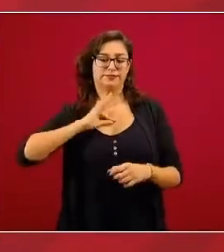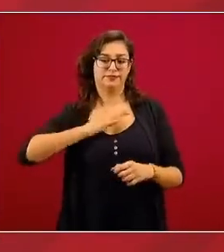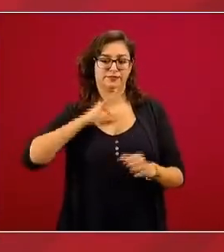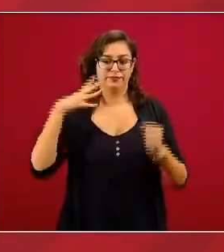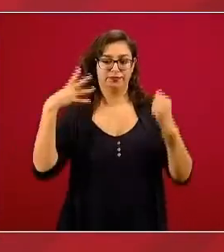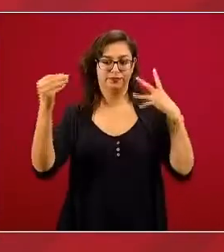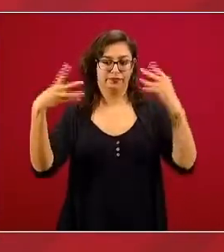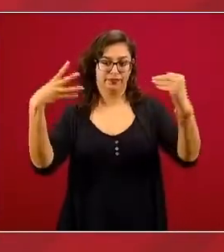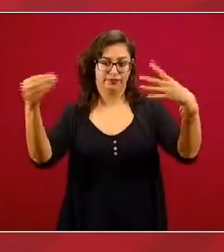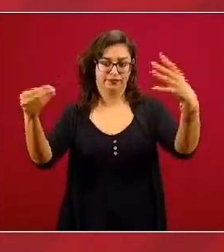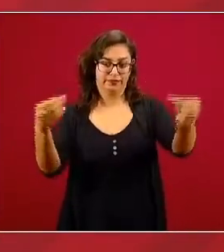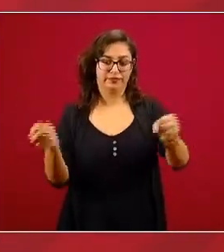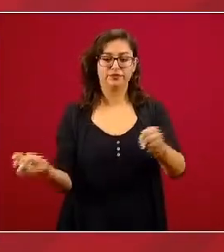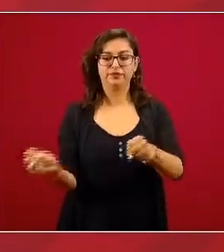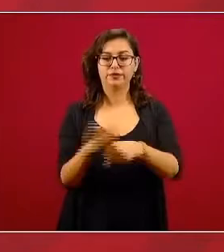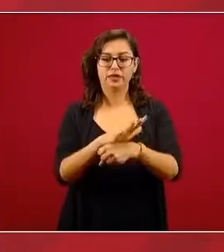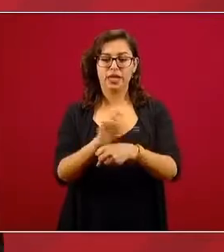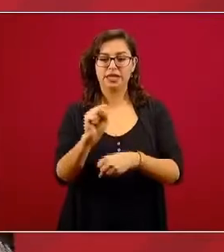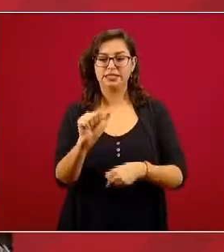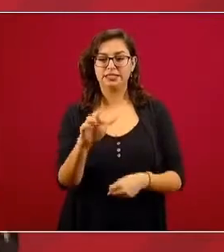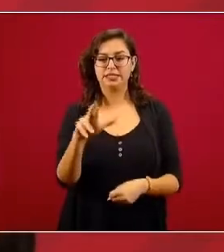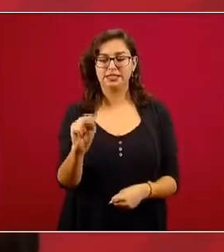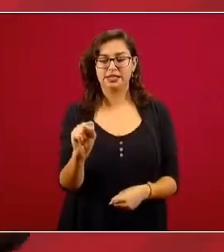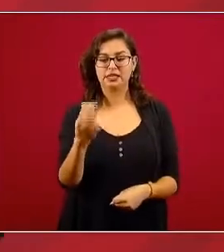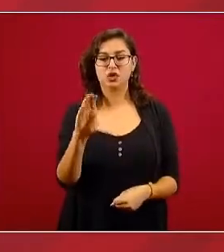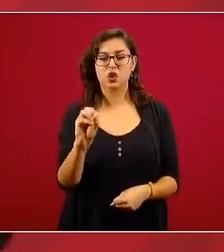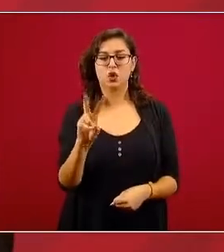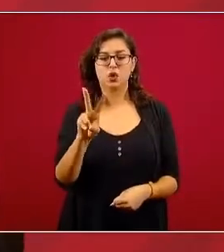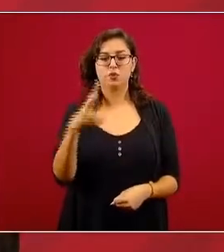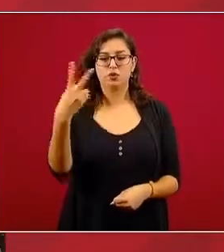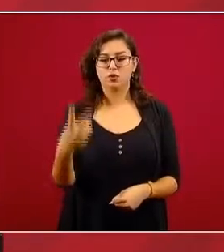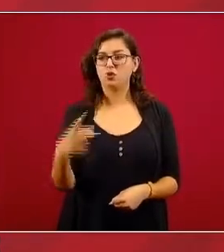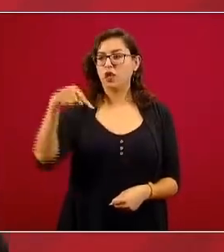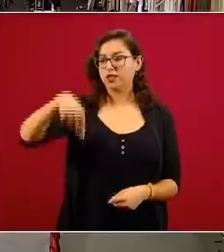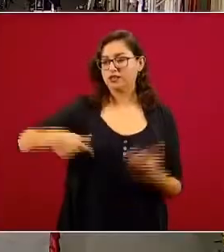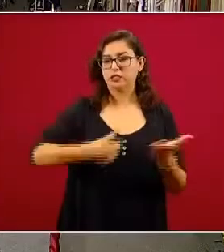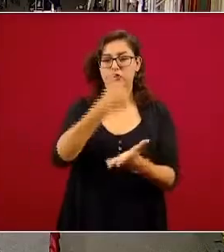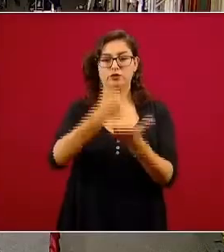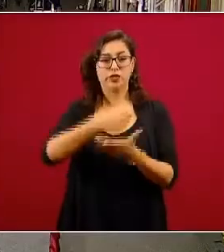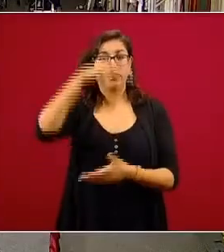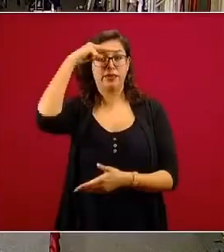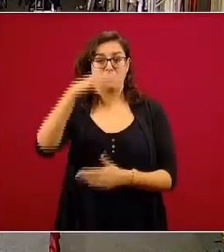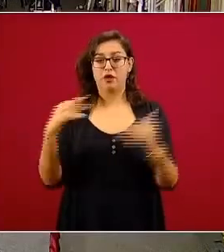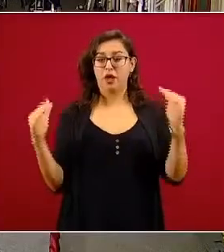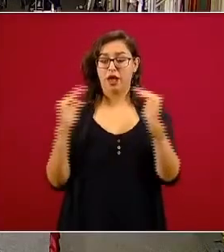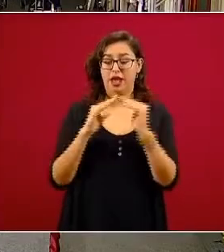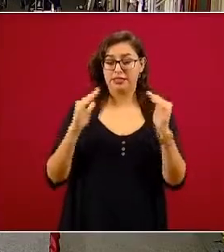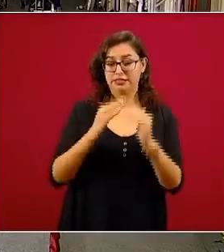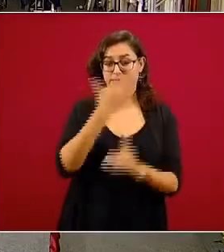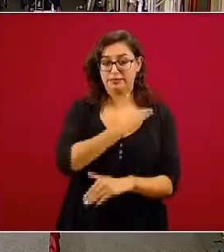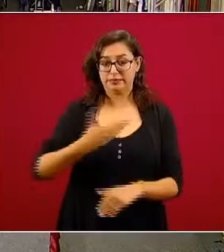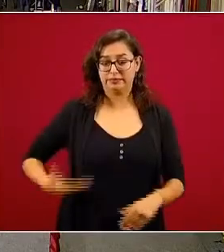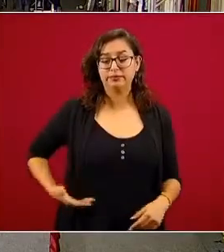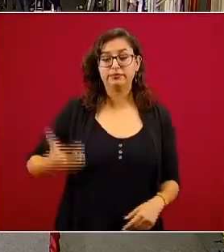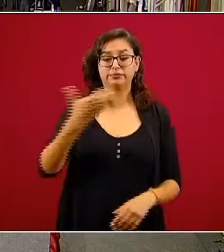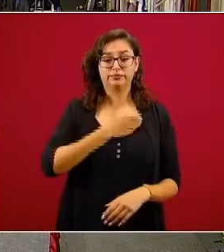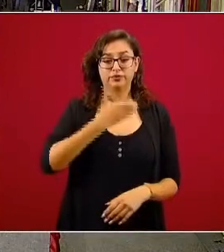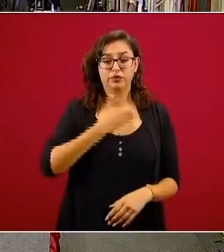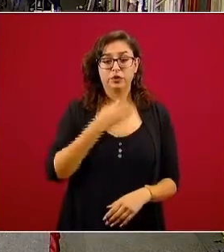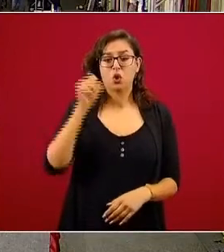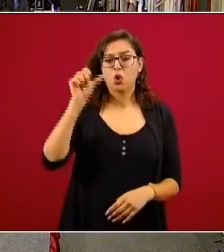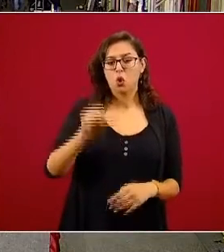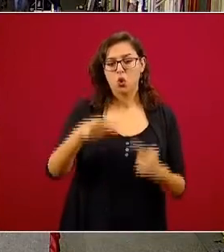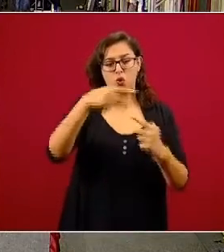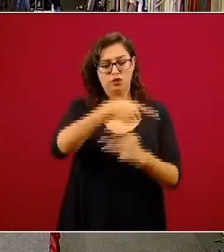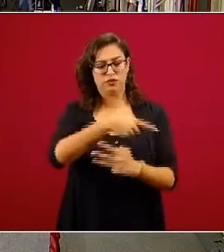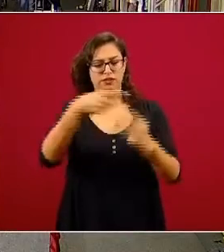coronavirus SARS-CoV-2. Estamos en el Palacio Nacional de México, en la Ciudad de México. Hoy vamos a tener tres componentes de nuestro informe. El